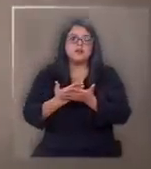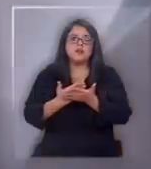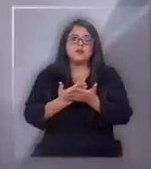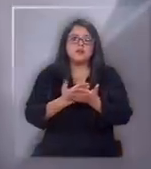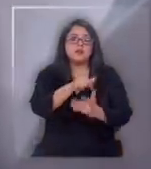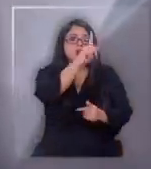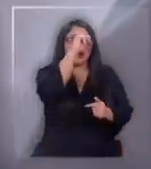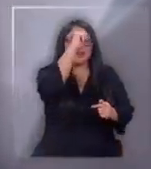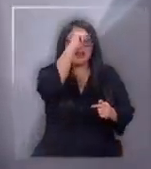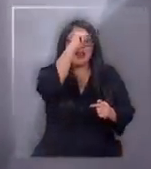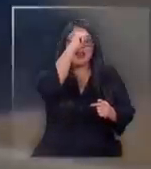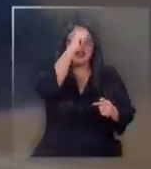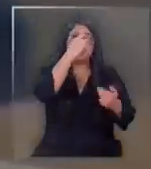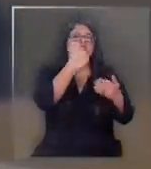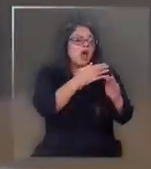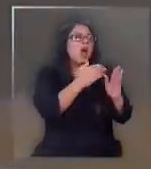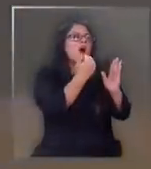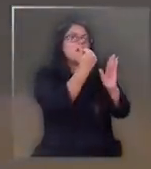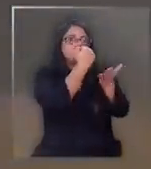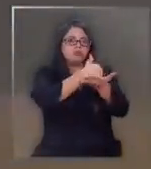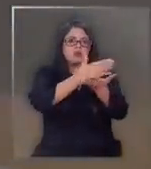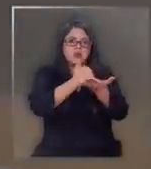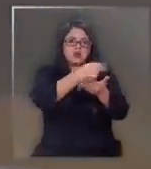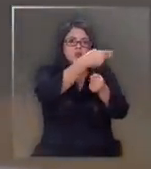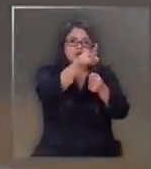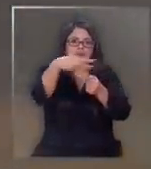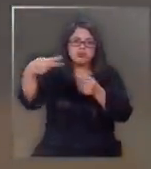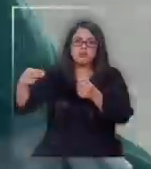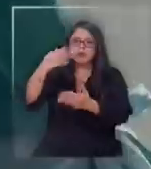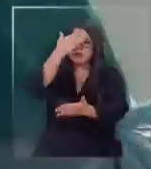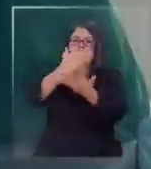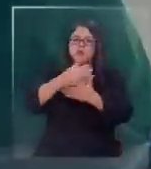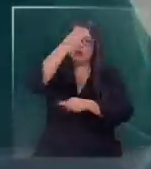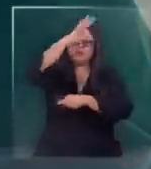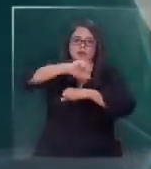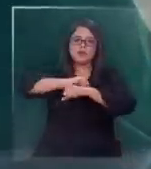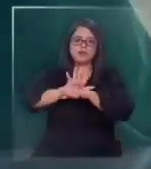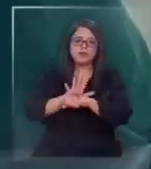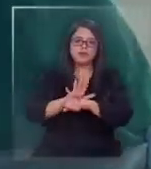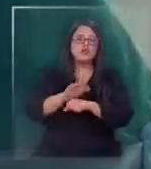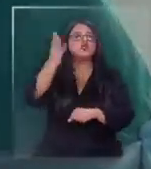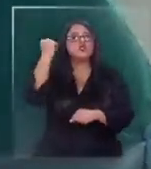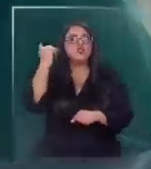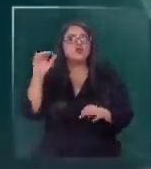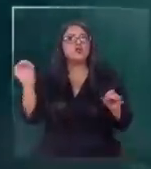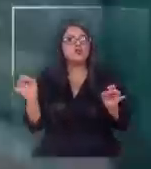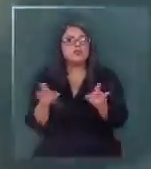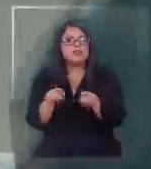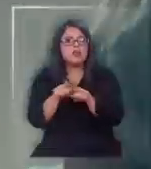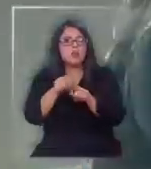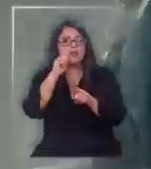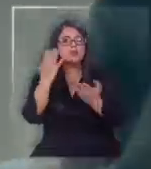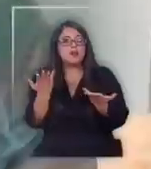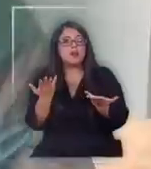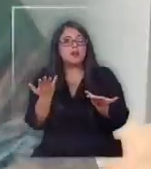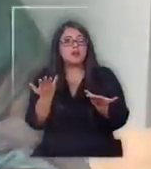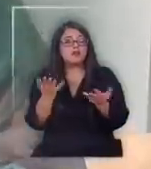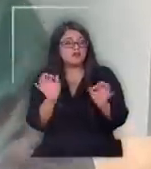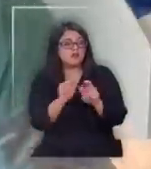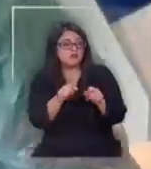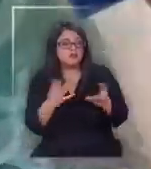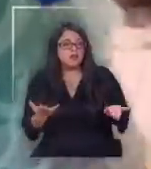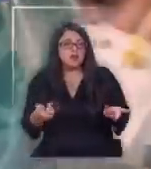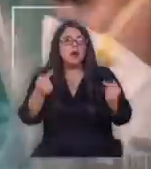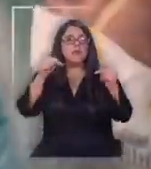cada hospital adopta sus propias estrategias para enfrentar la pandemia. No sabemos si logra explicar o no el fenómeno, pero